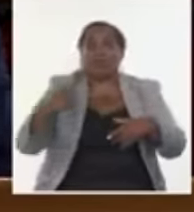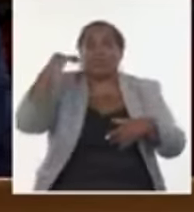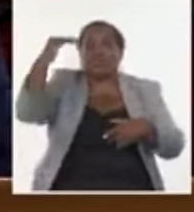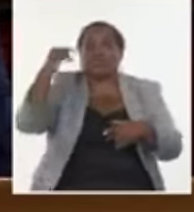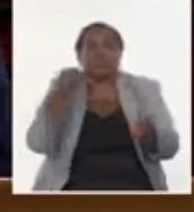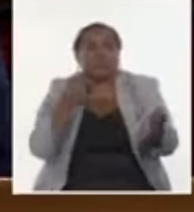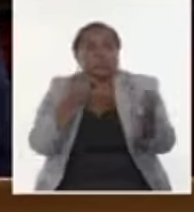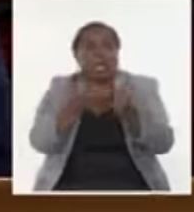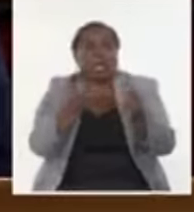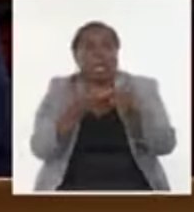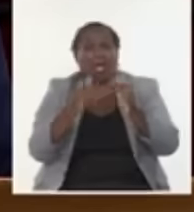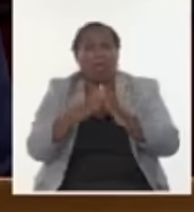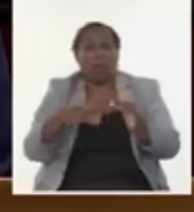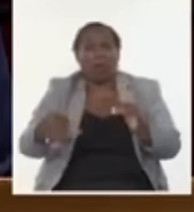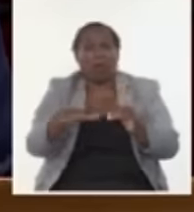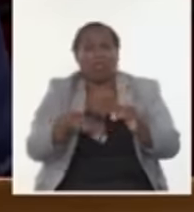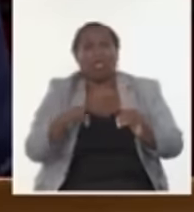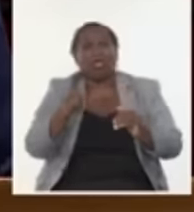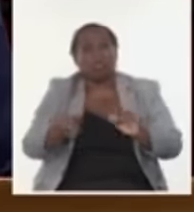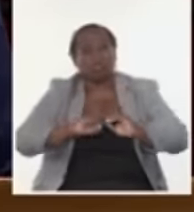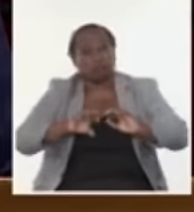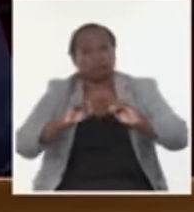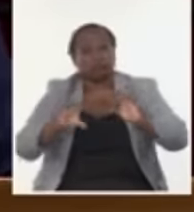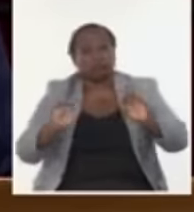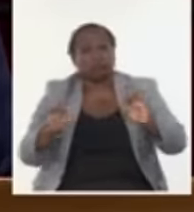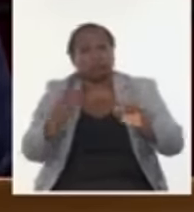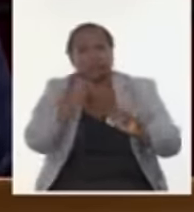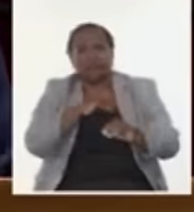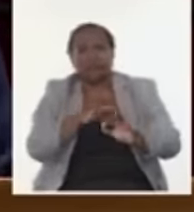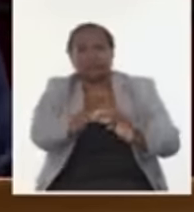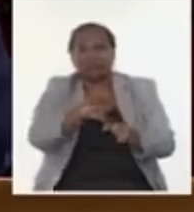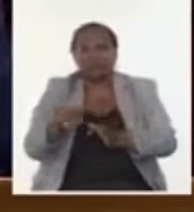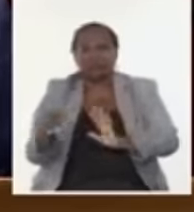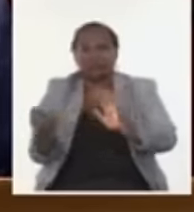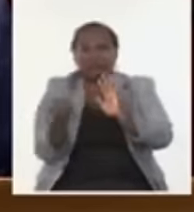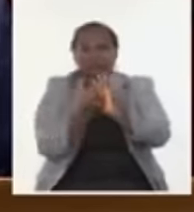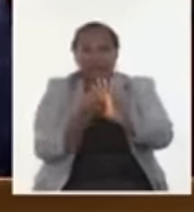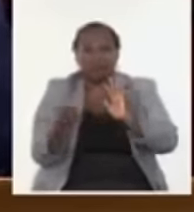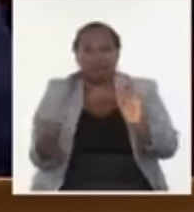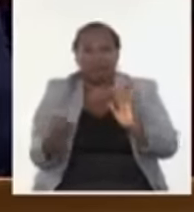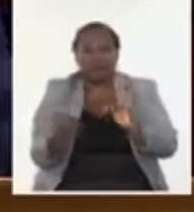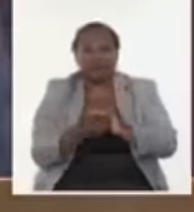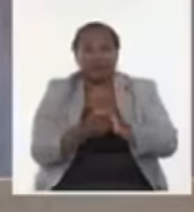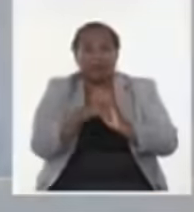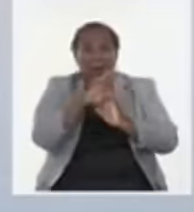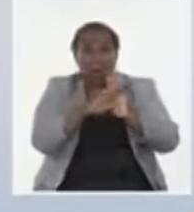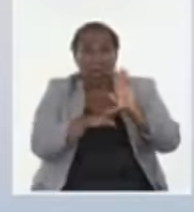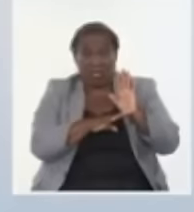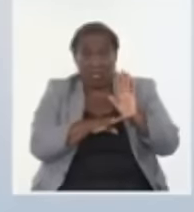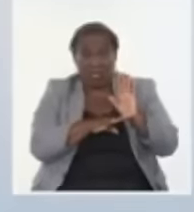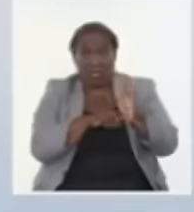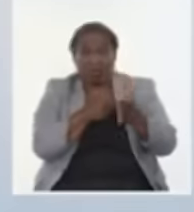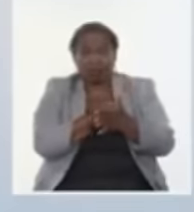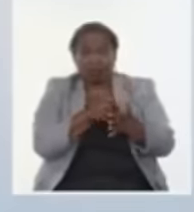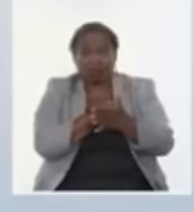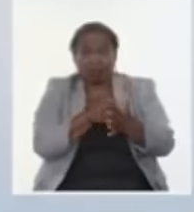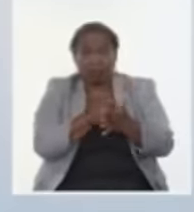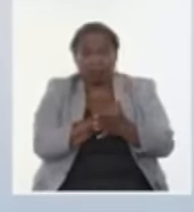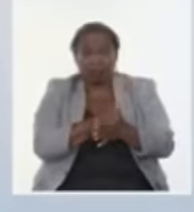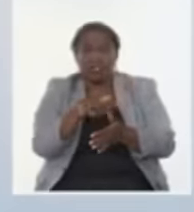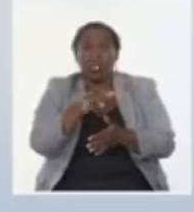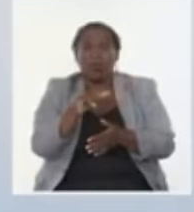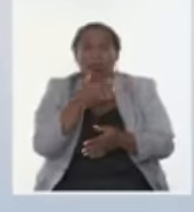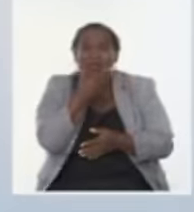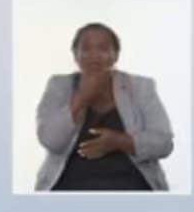comunidades. Y eso tenemos que seguirlo generalizando. Se aprobaron las medidas integrales para el enfrentamiento a la fecundidad